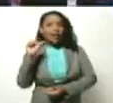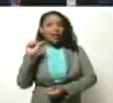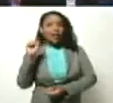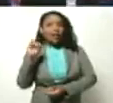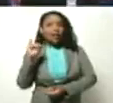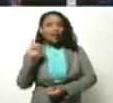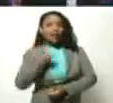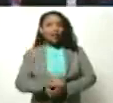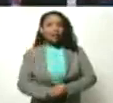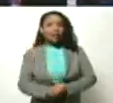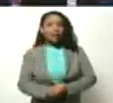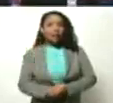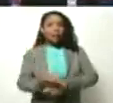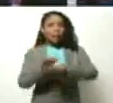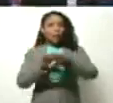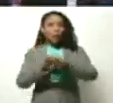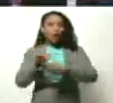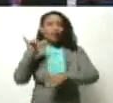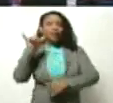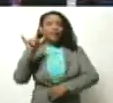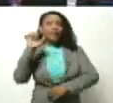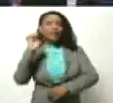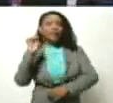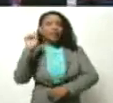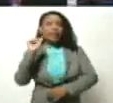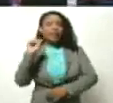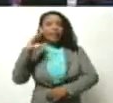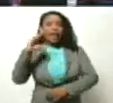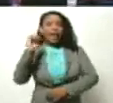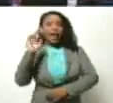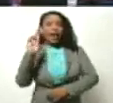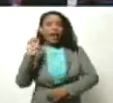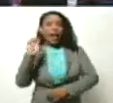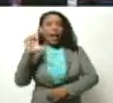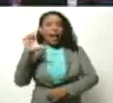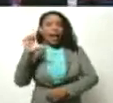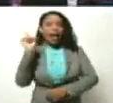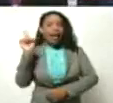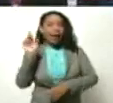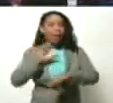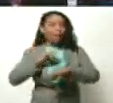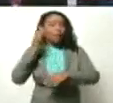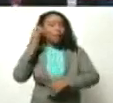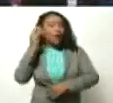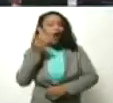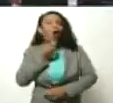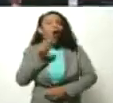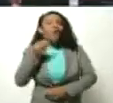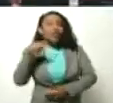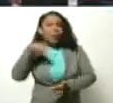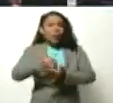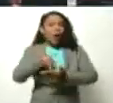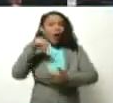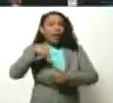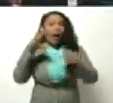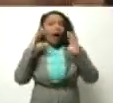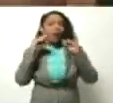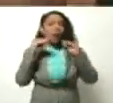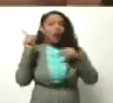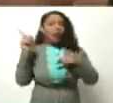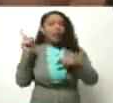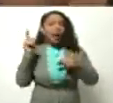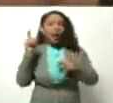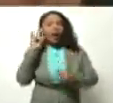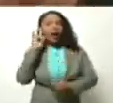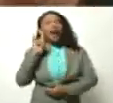10 perdón y escalera una niña que se paró aquí y habló de algo que ella estaba